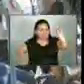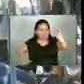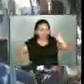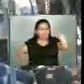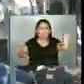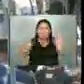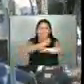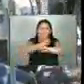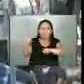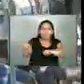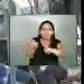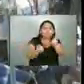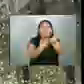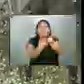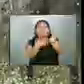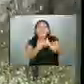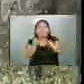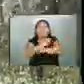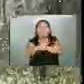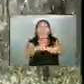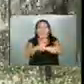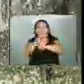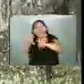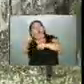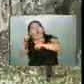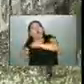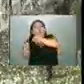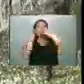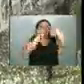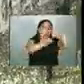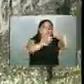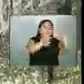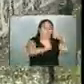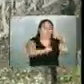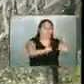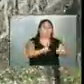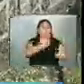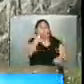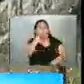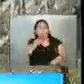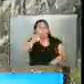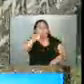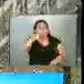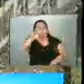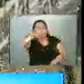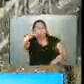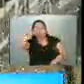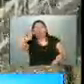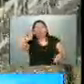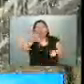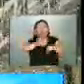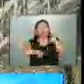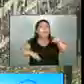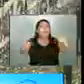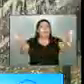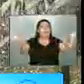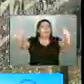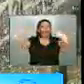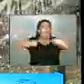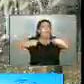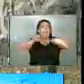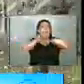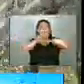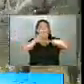torneos a excepción cuando sea de visitante. Además, pagar una multa económica de 30 mil dólares y la eliminación del